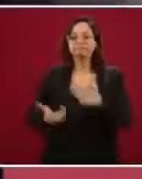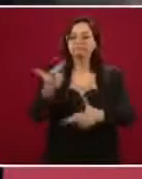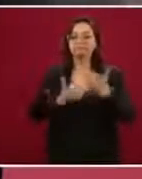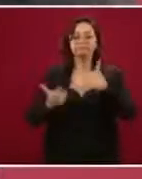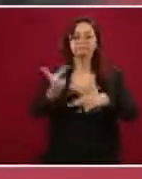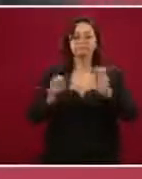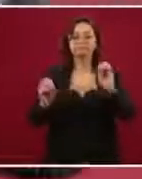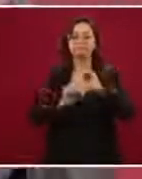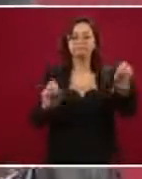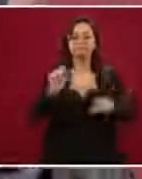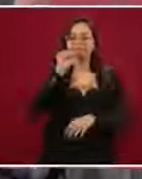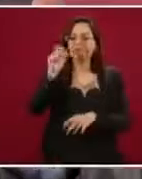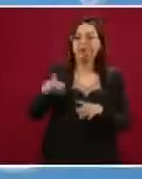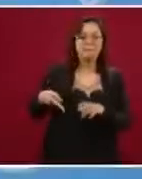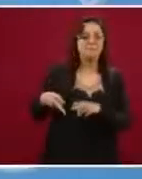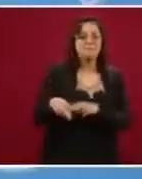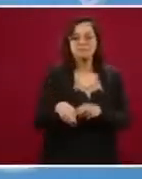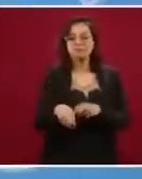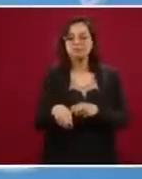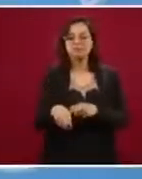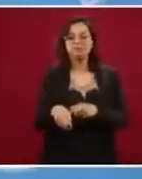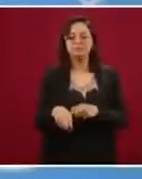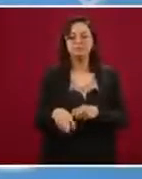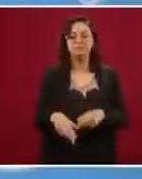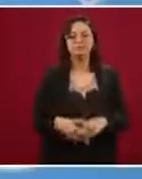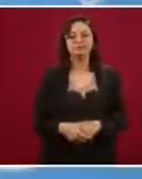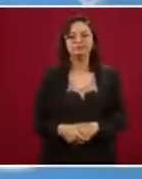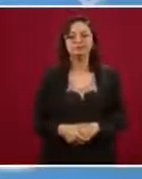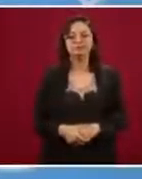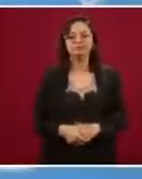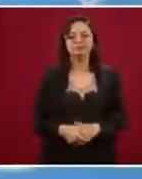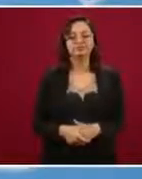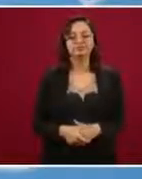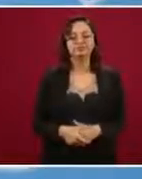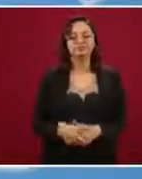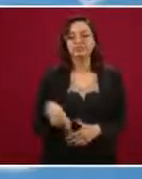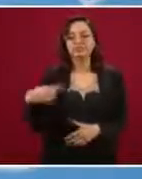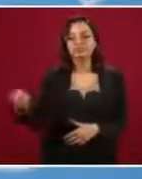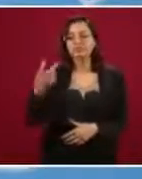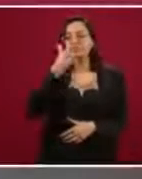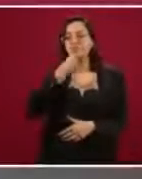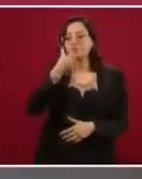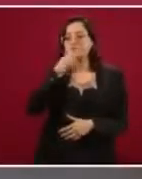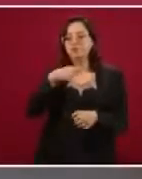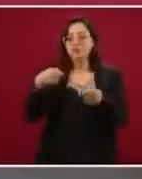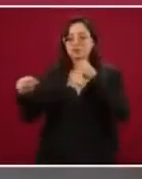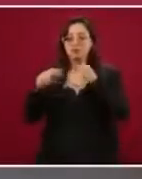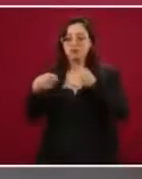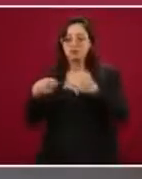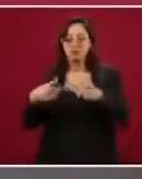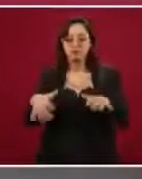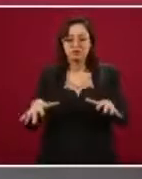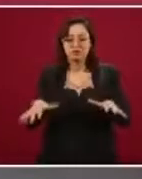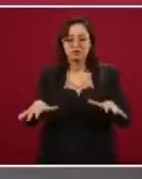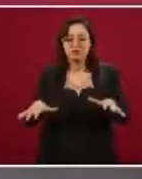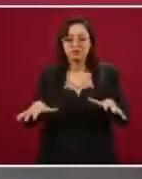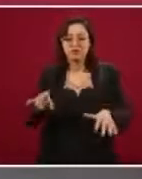Ya, ahí se acabó. Y estaba el conductor que temblaba, o